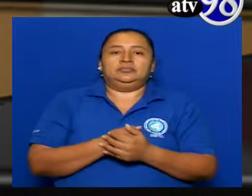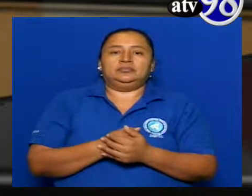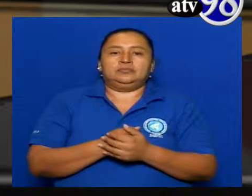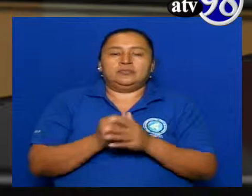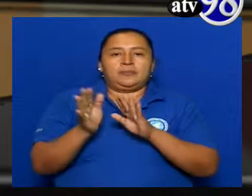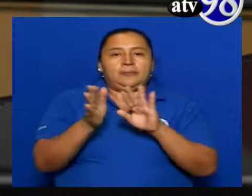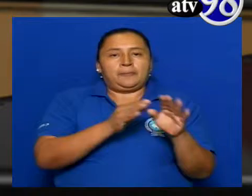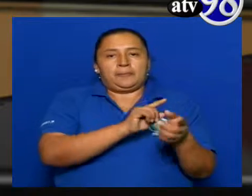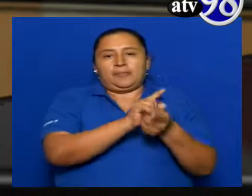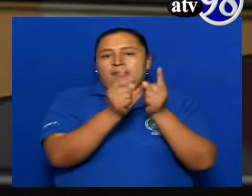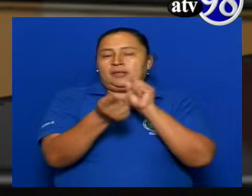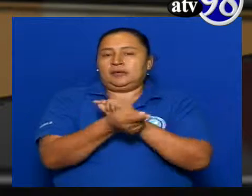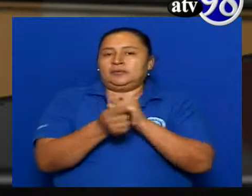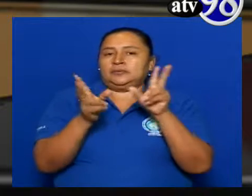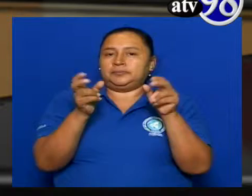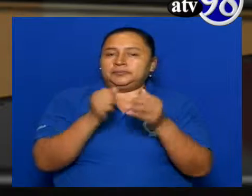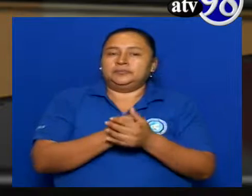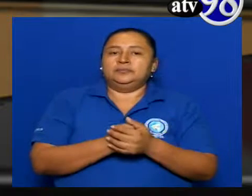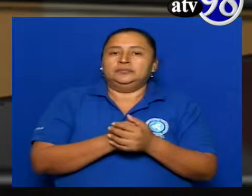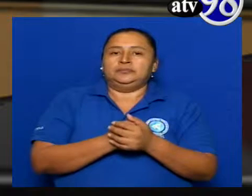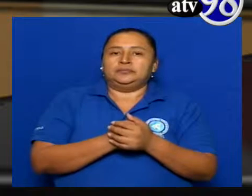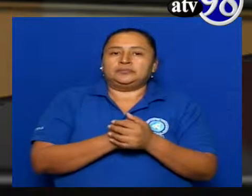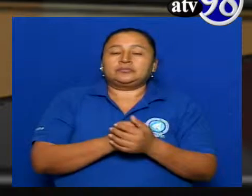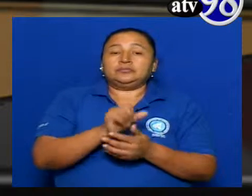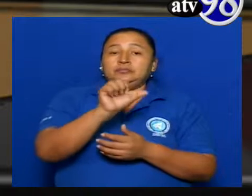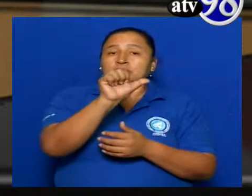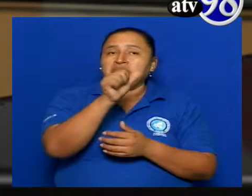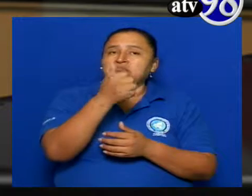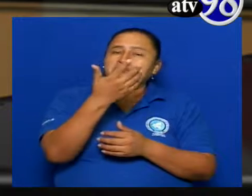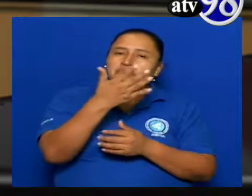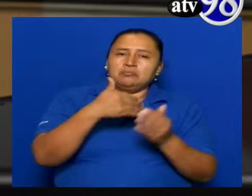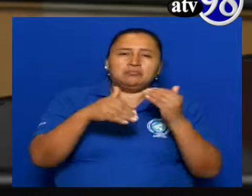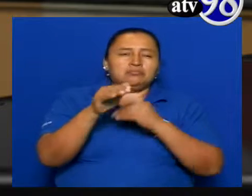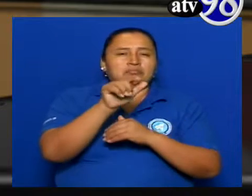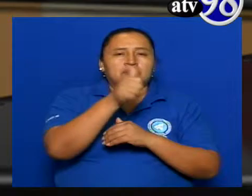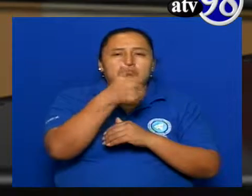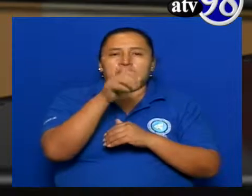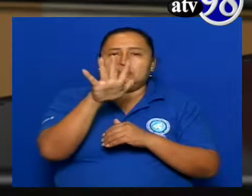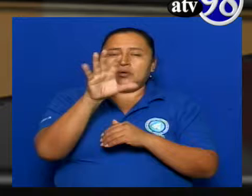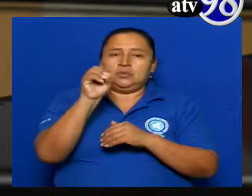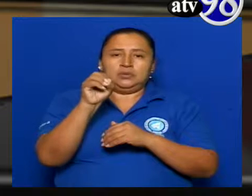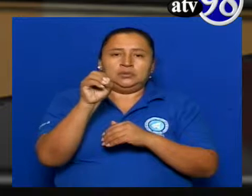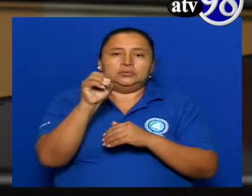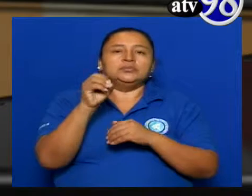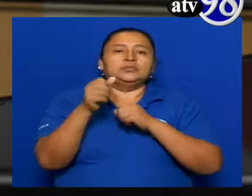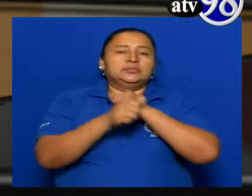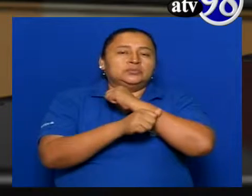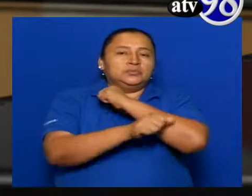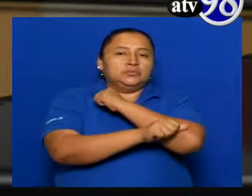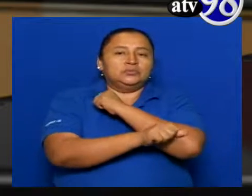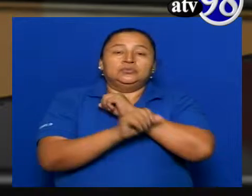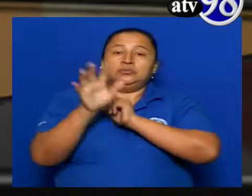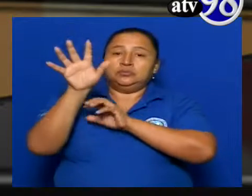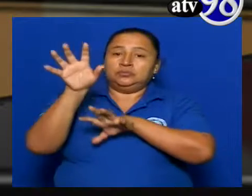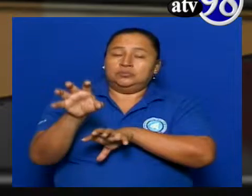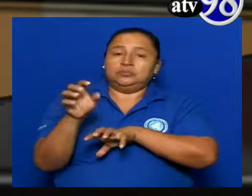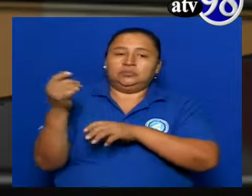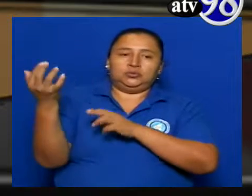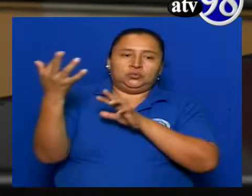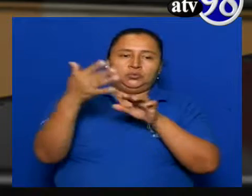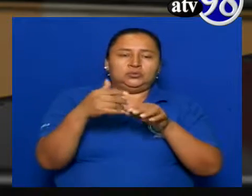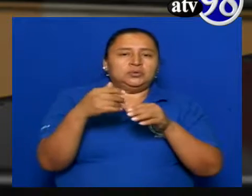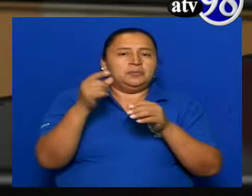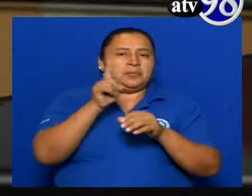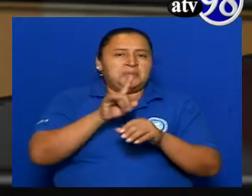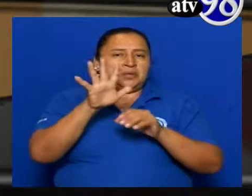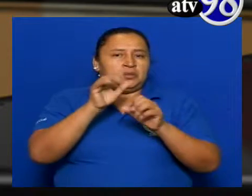Cambiamos de tema. Más de 650 estudiantes leoneses de secundaria y universidad asistieron este 7 de agosto a la